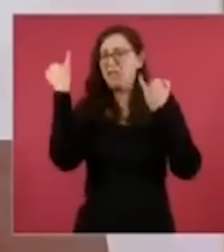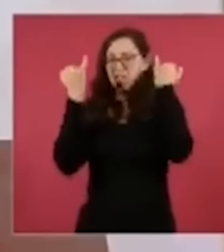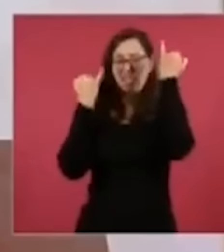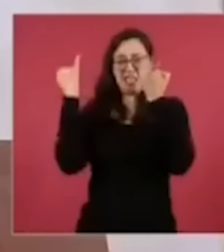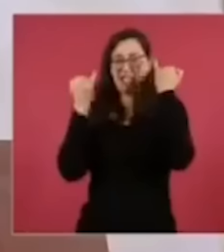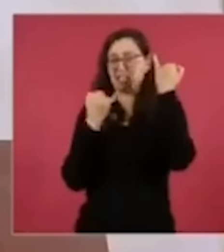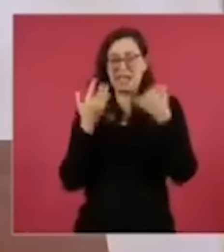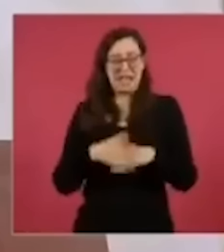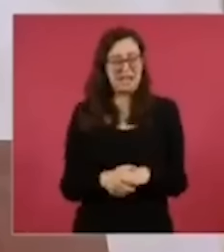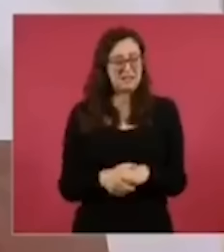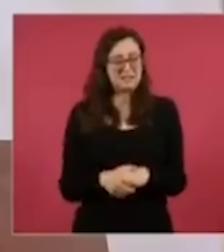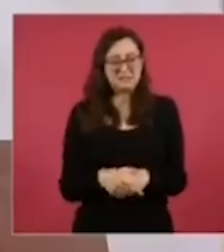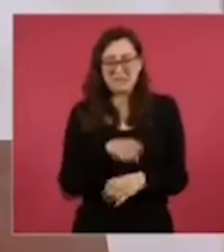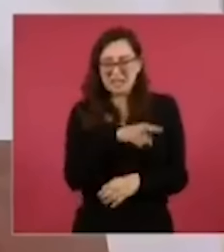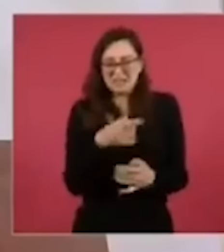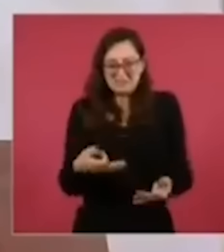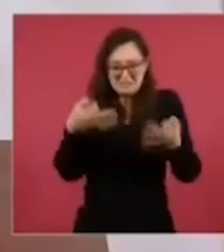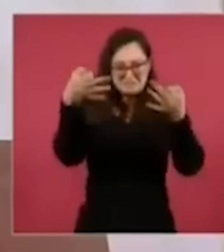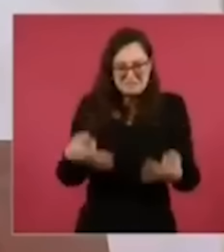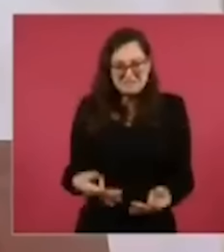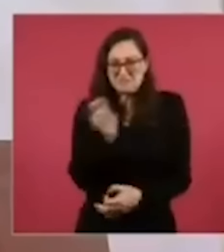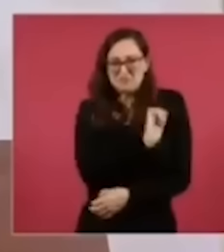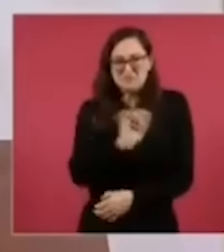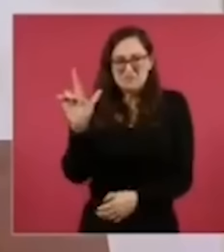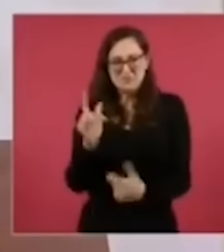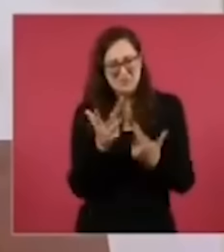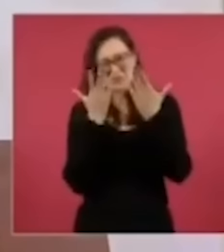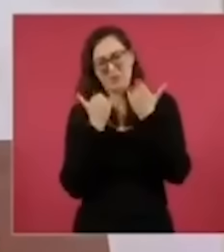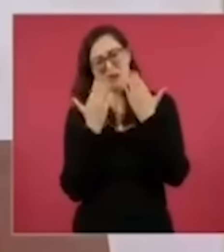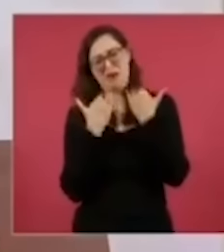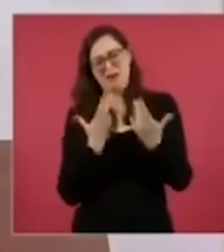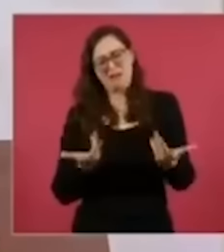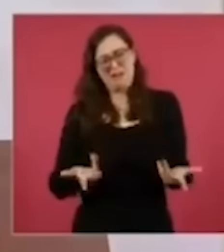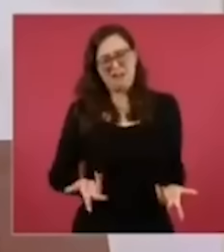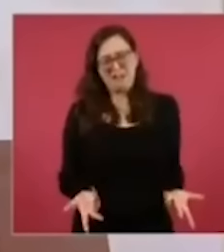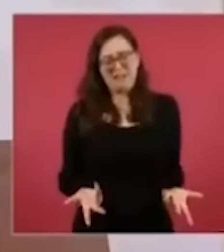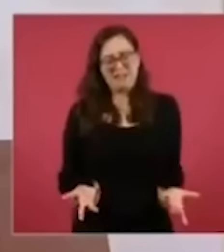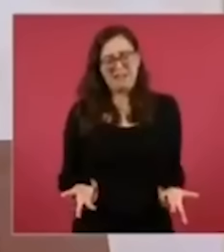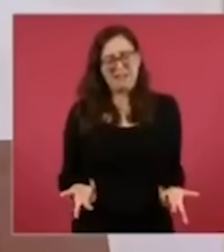no tiene rigor científico, es